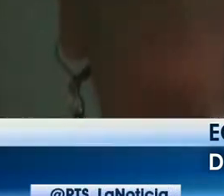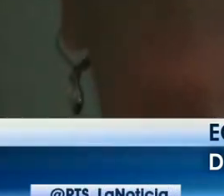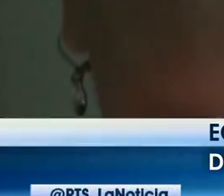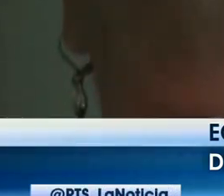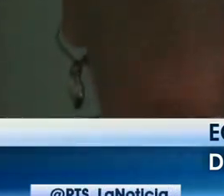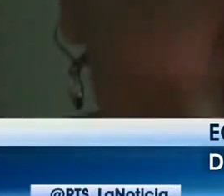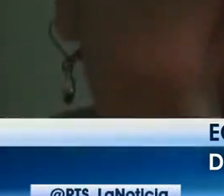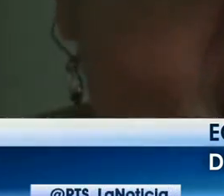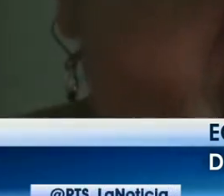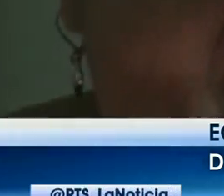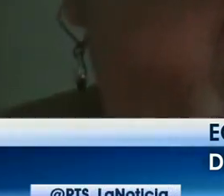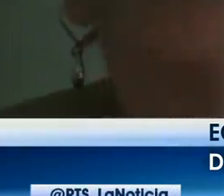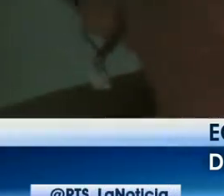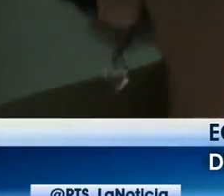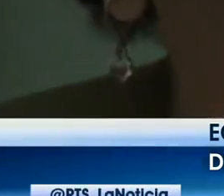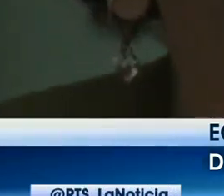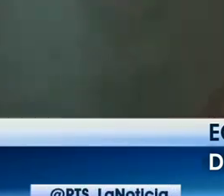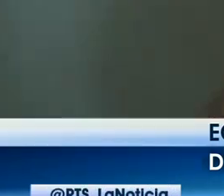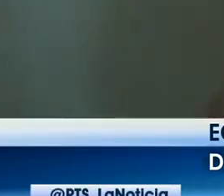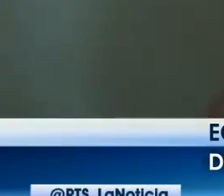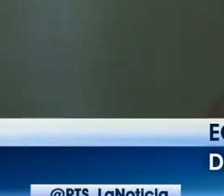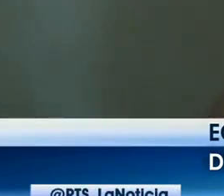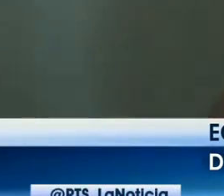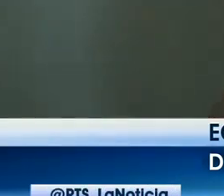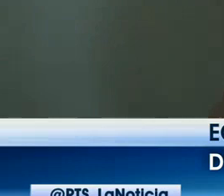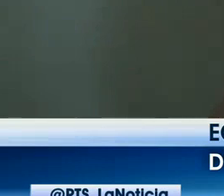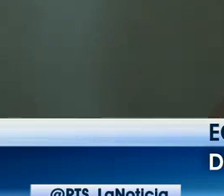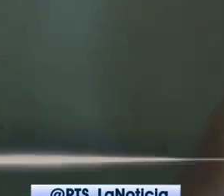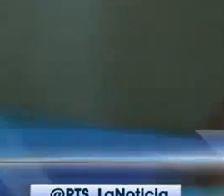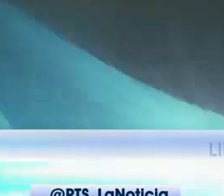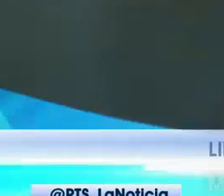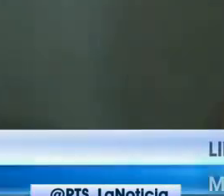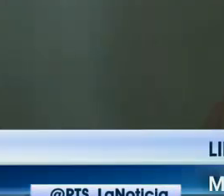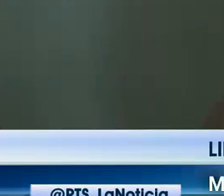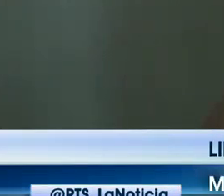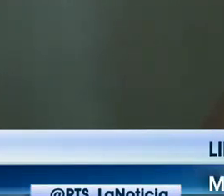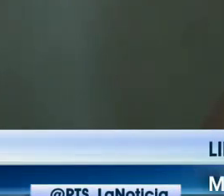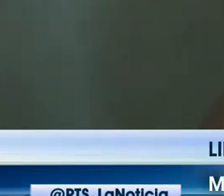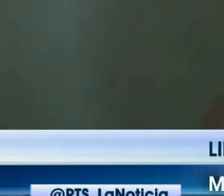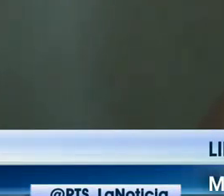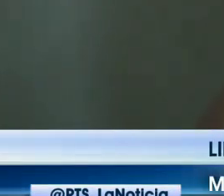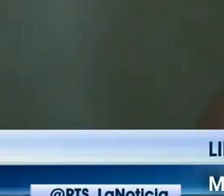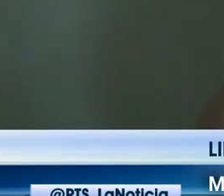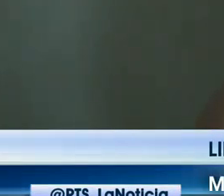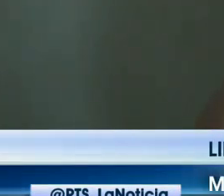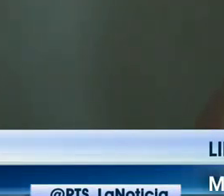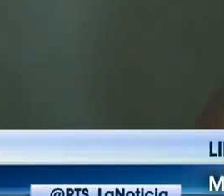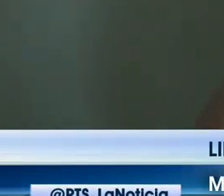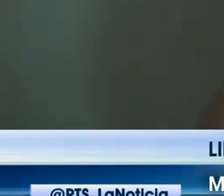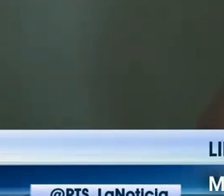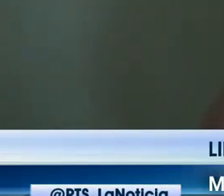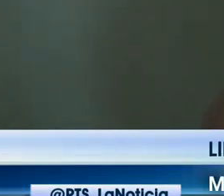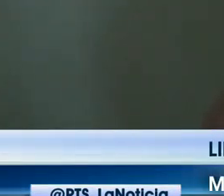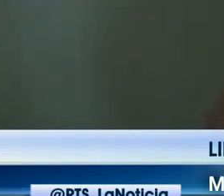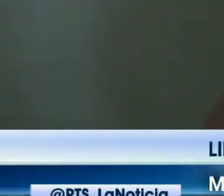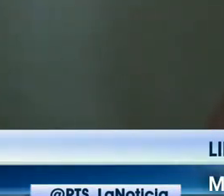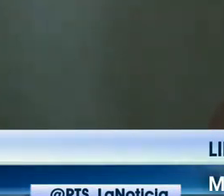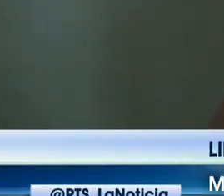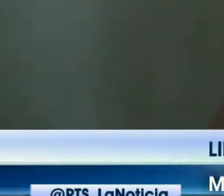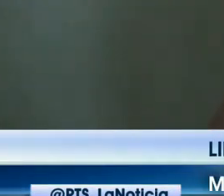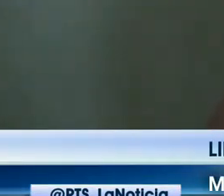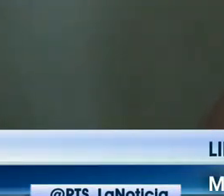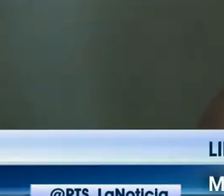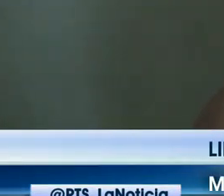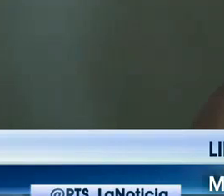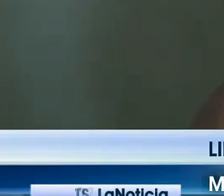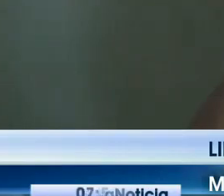de su trabajo para dirigirse a su hogar. Casi me caigo al suelo de como desmayarme. Y ya me cogieron ellos,